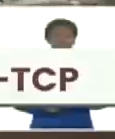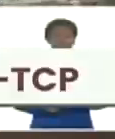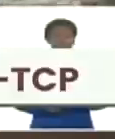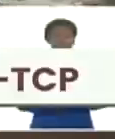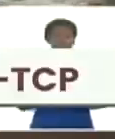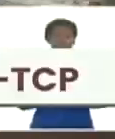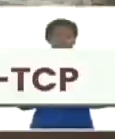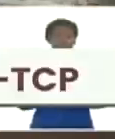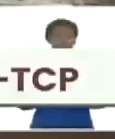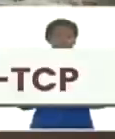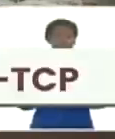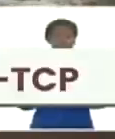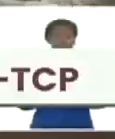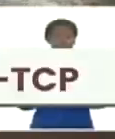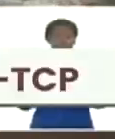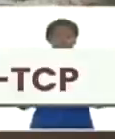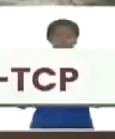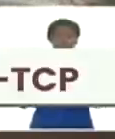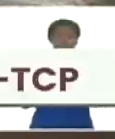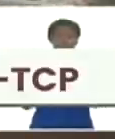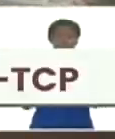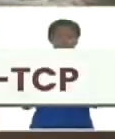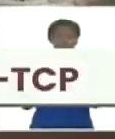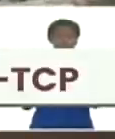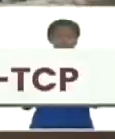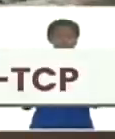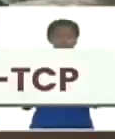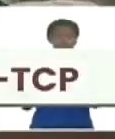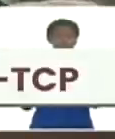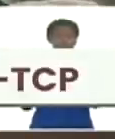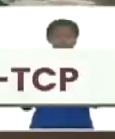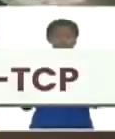Tuvimos el deshielo entre Obama y Raúl Castro.